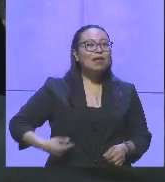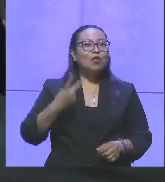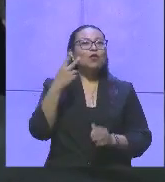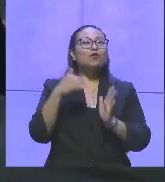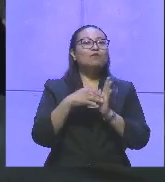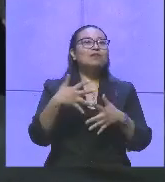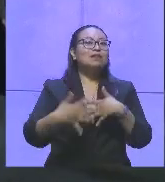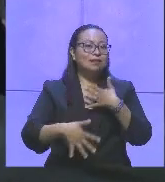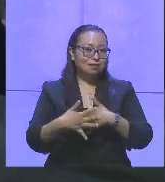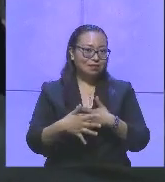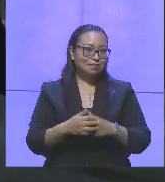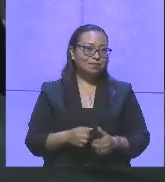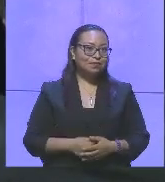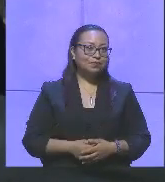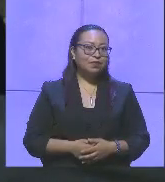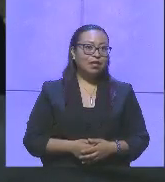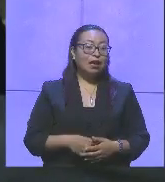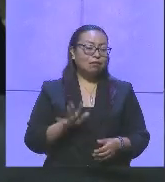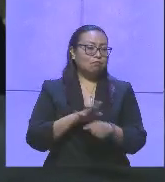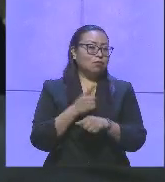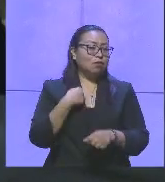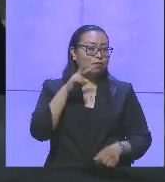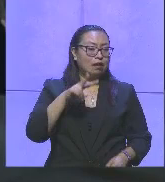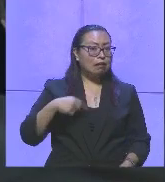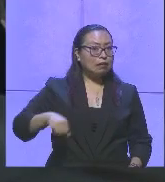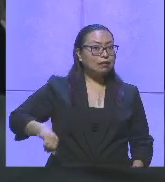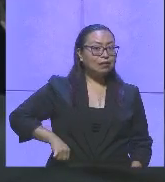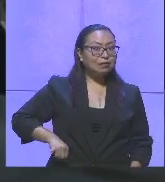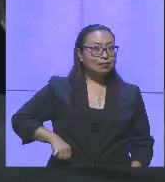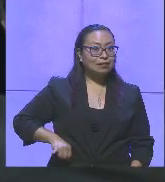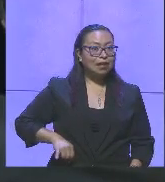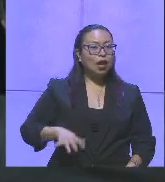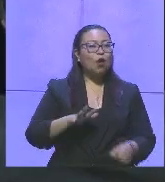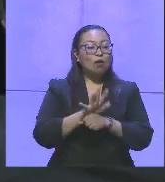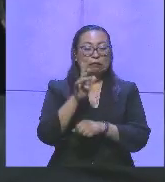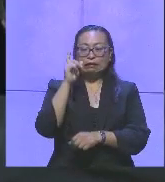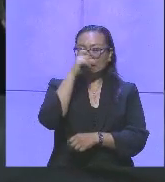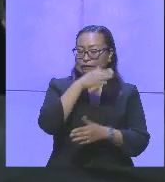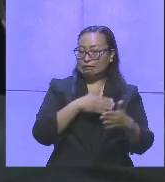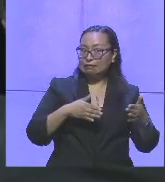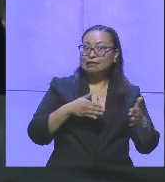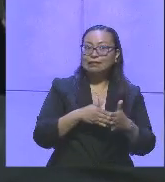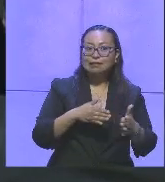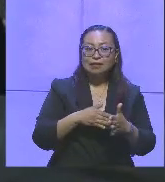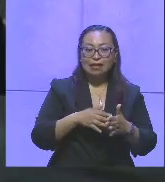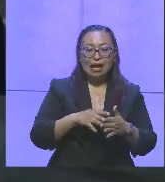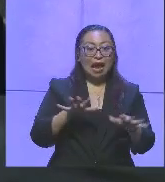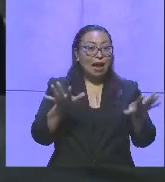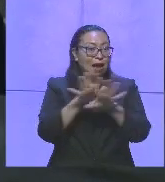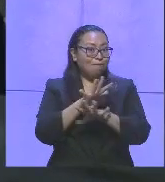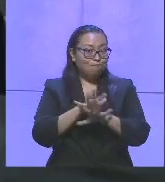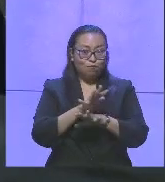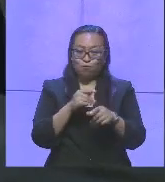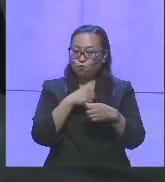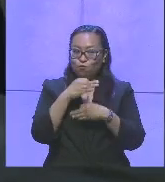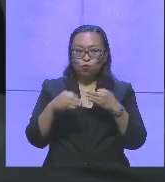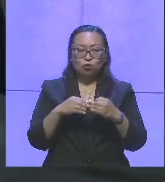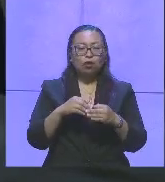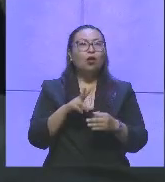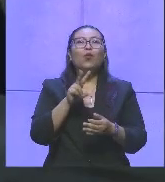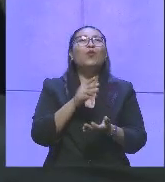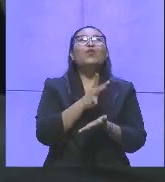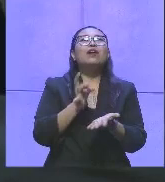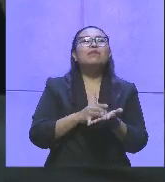2015 y fue también muy interesante porque ahí el reto se transformaba un poco. El reto ya no era tanto las